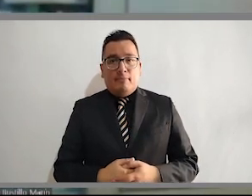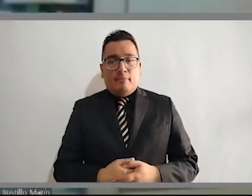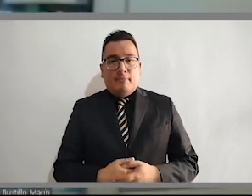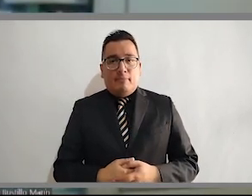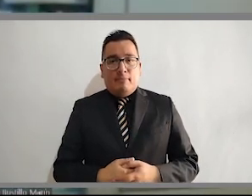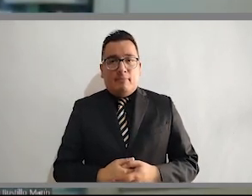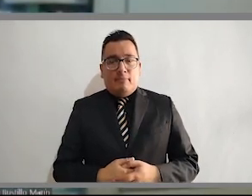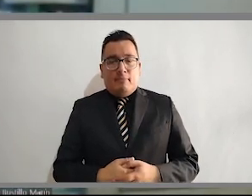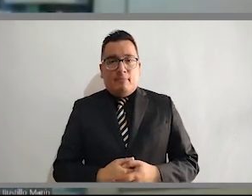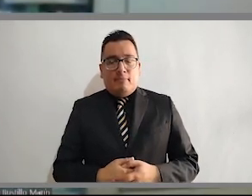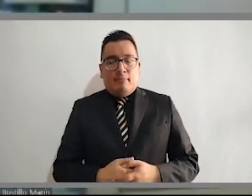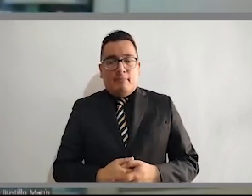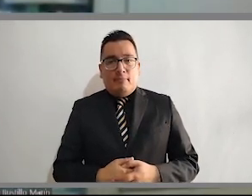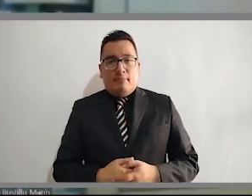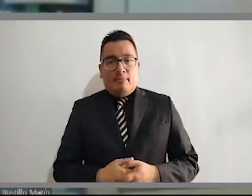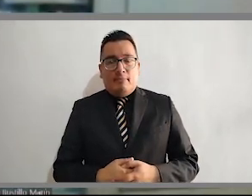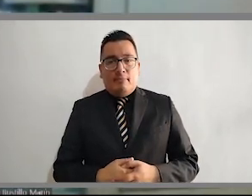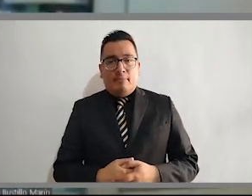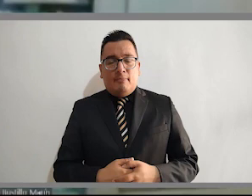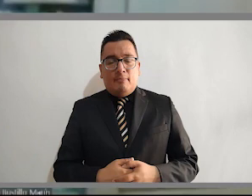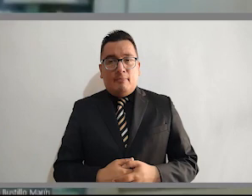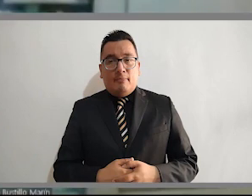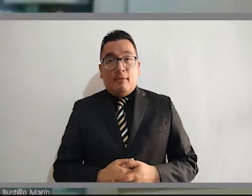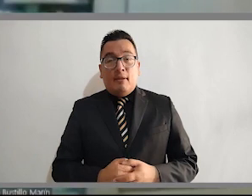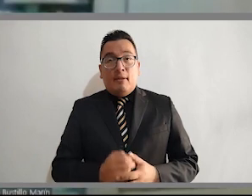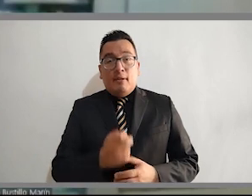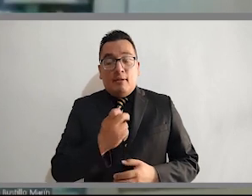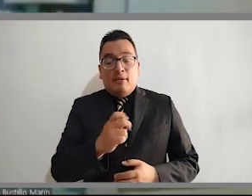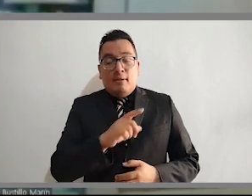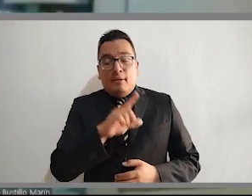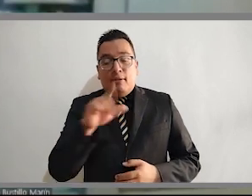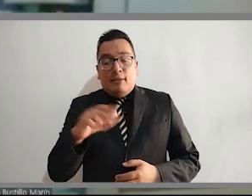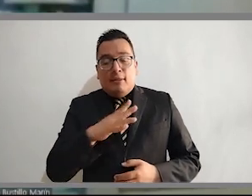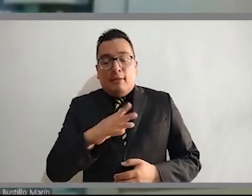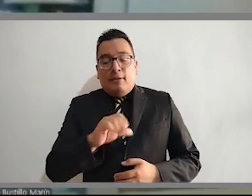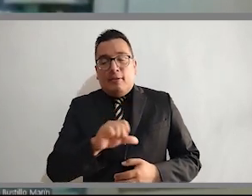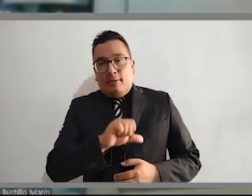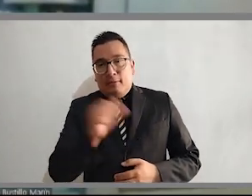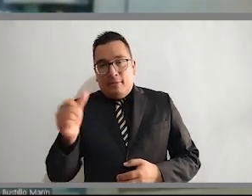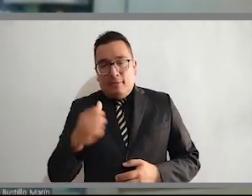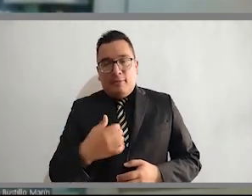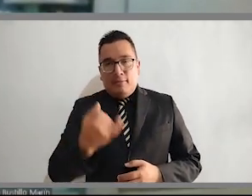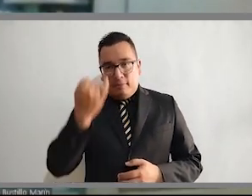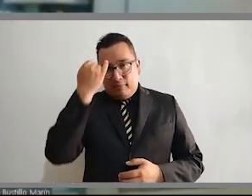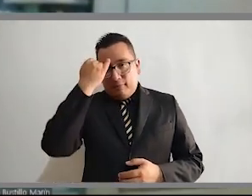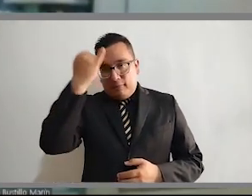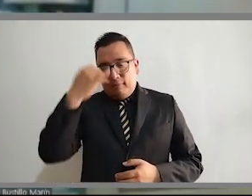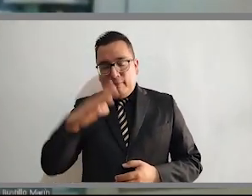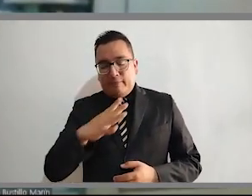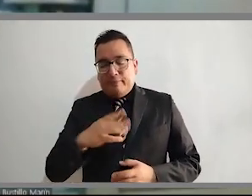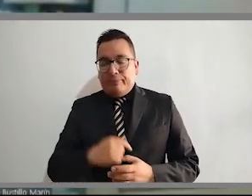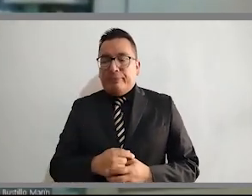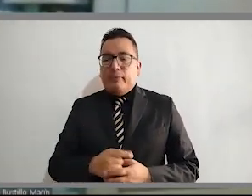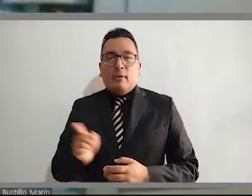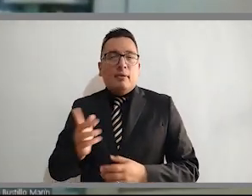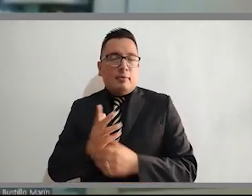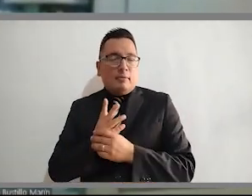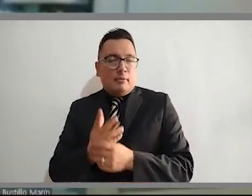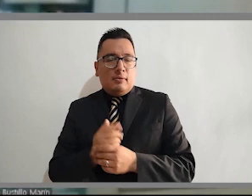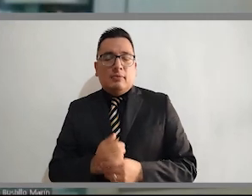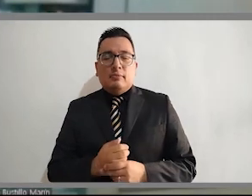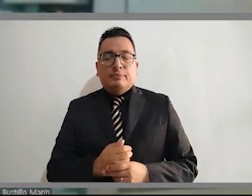de constitucionalidad y convencionalidad, y entonces surge también otra tesis que señala